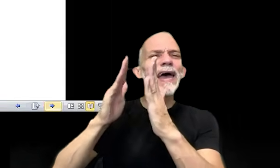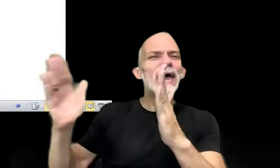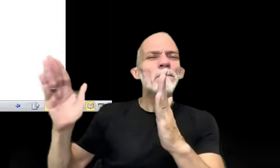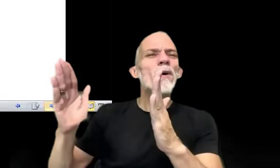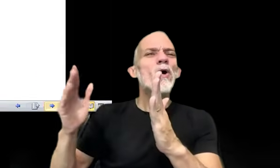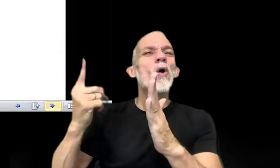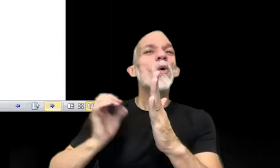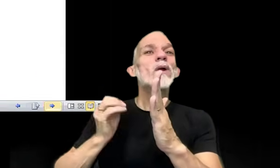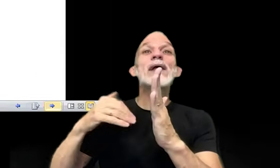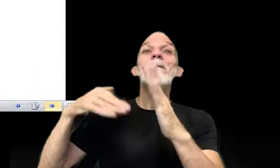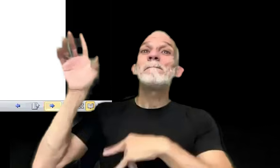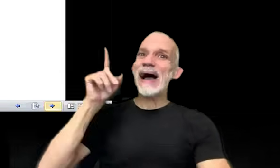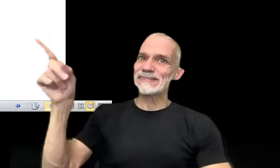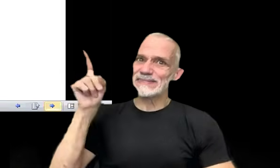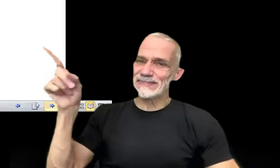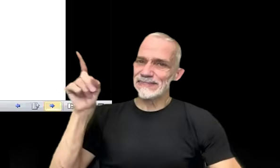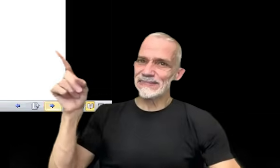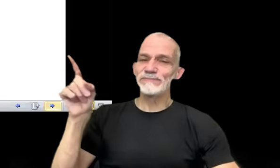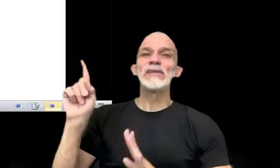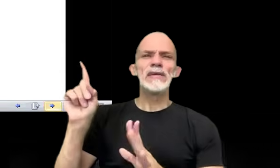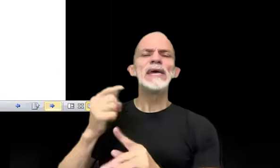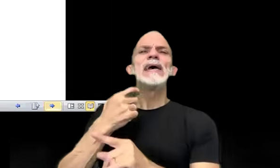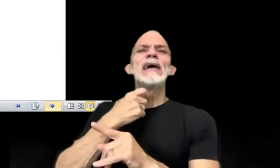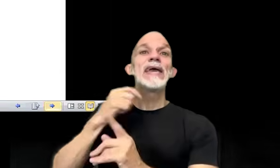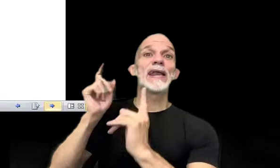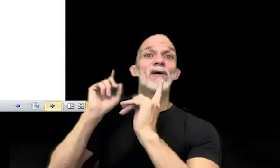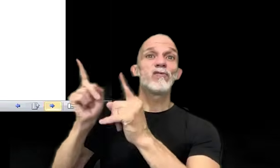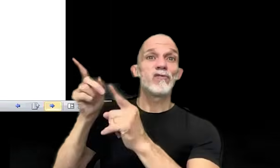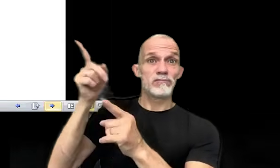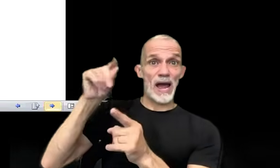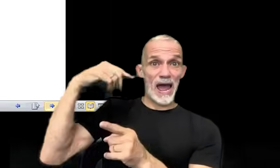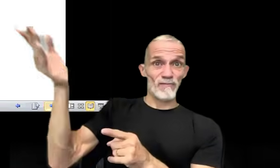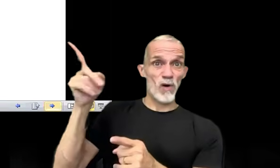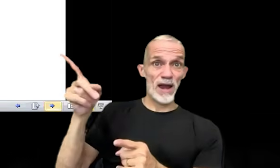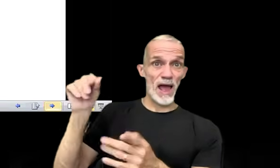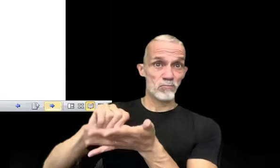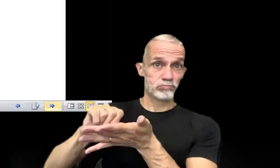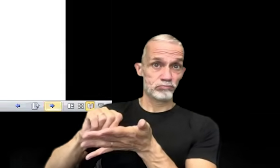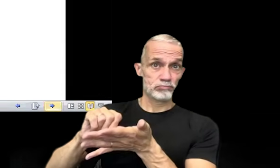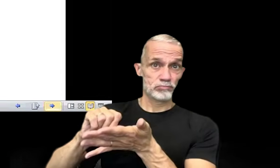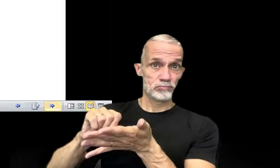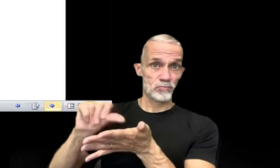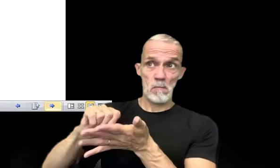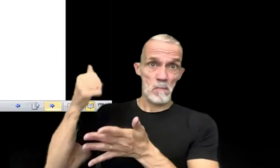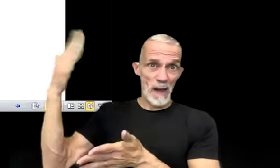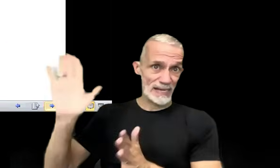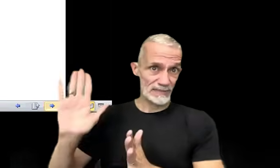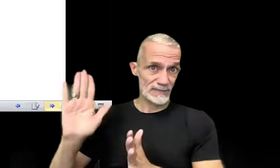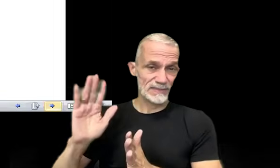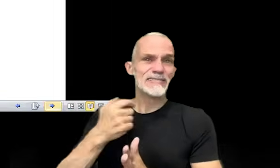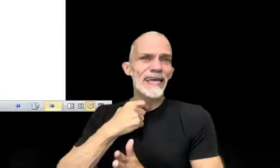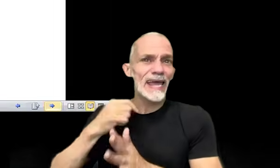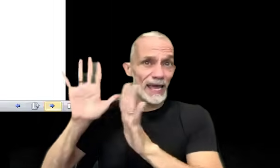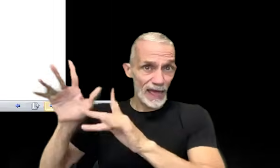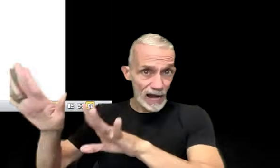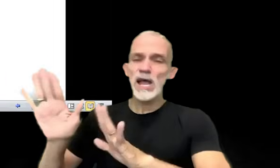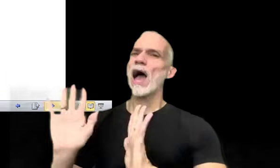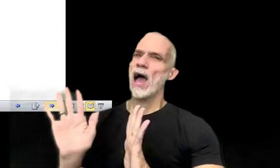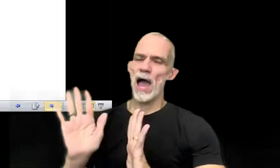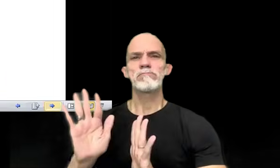periodo mayor a un año y con voluntad de permanencia en ese estado extranjero. Vale decir